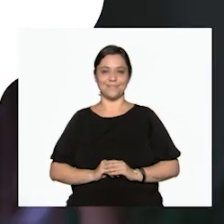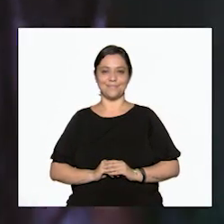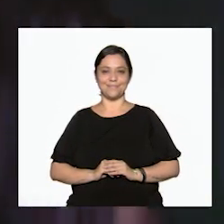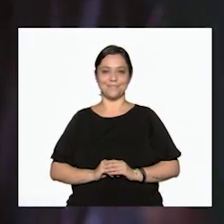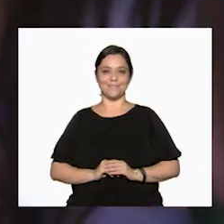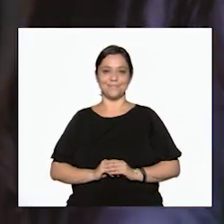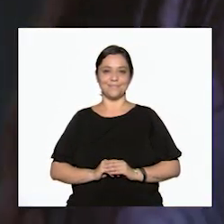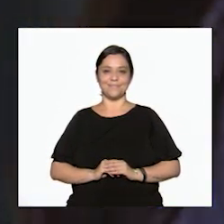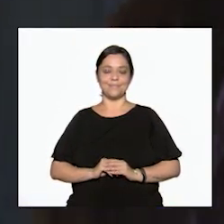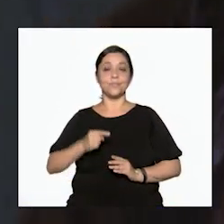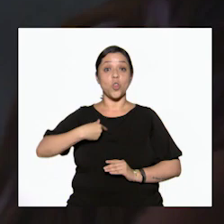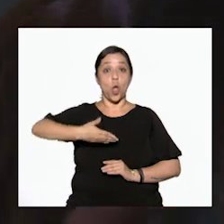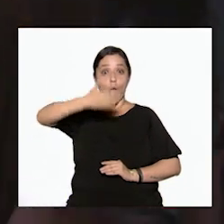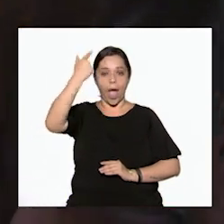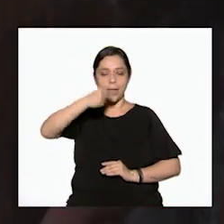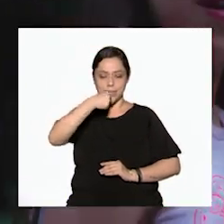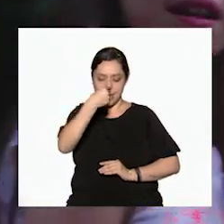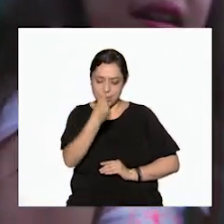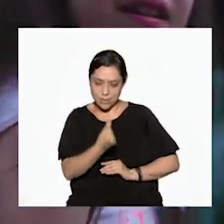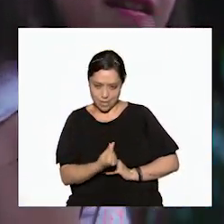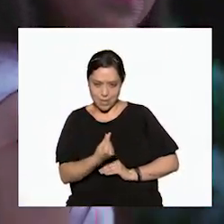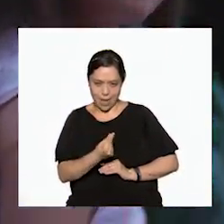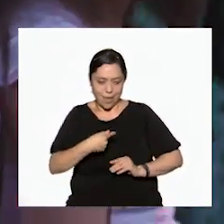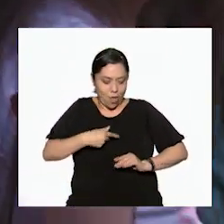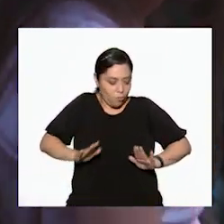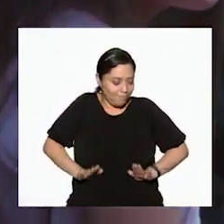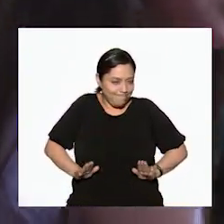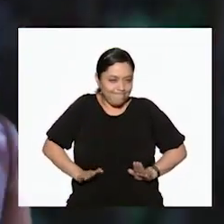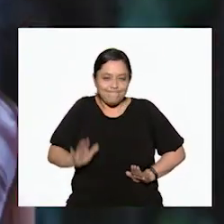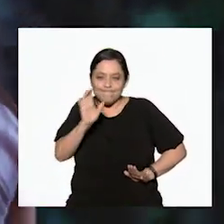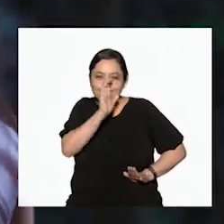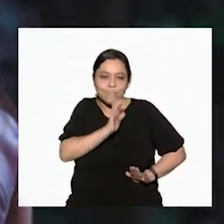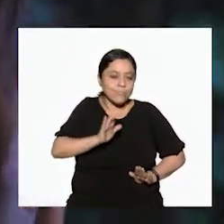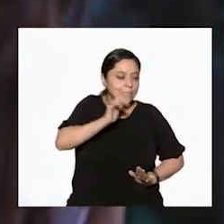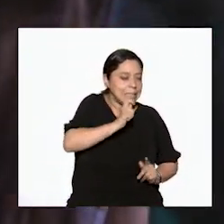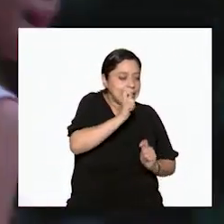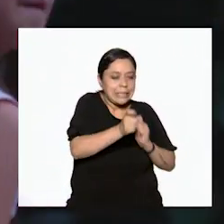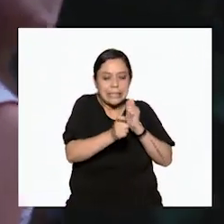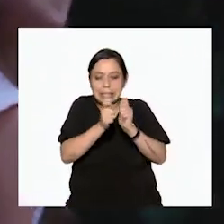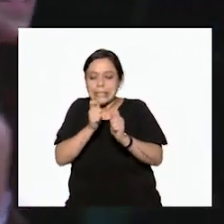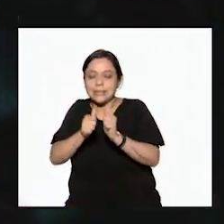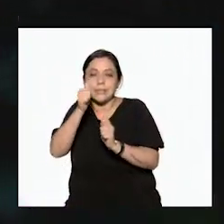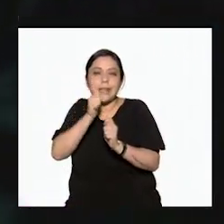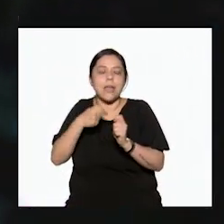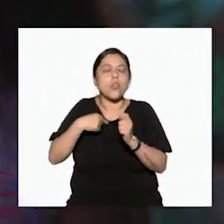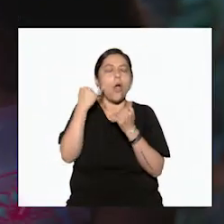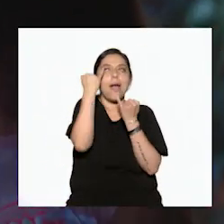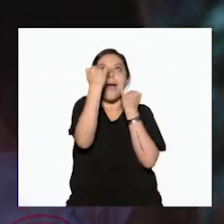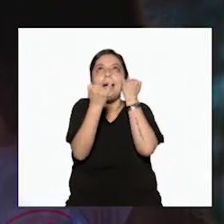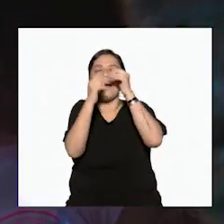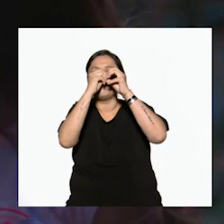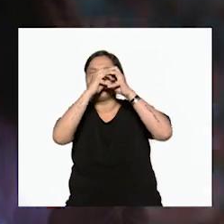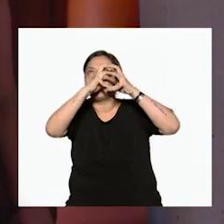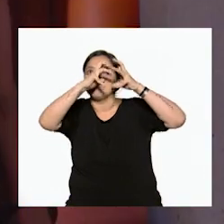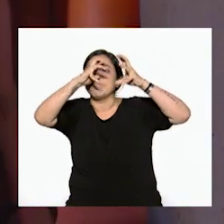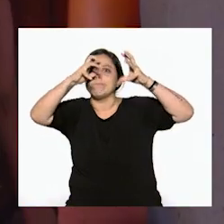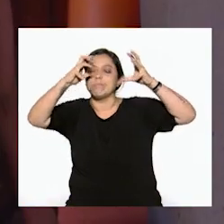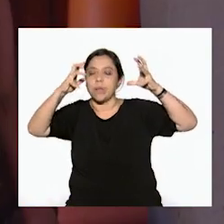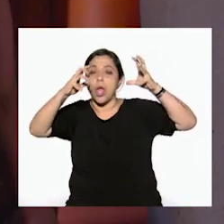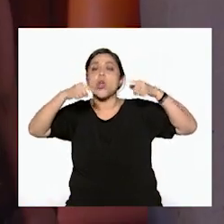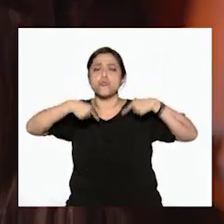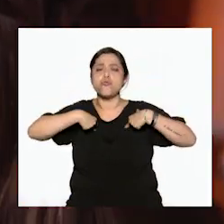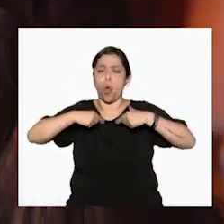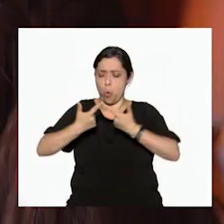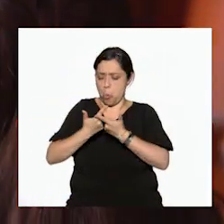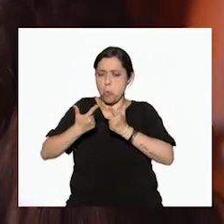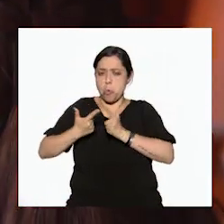aprendeencasa.sep.gov.mx. Cuando era pequeña, la curiosidad por explorar siempre llevaba mi imaginación muy lejos. Y aunque